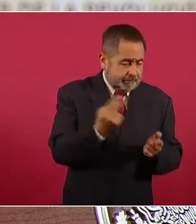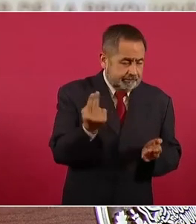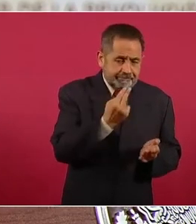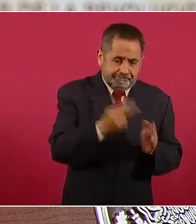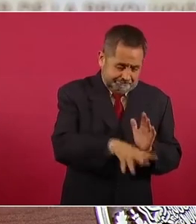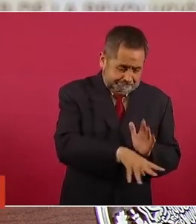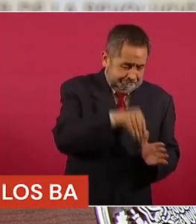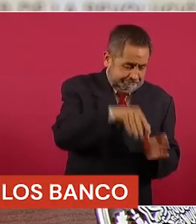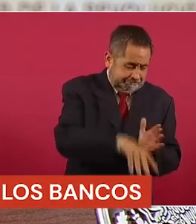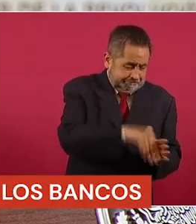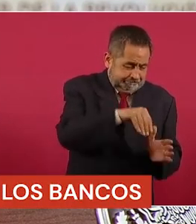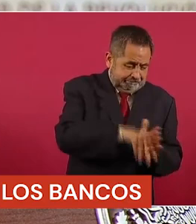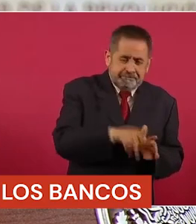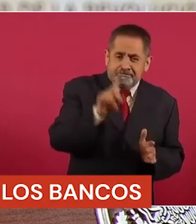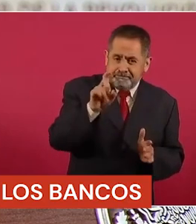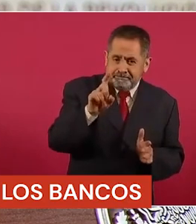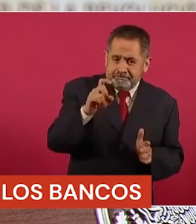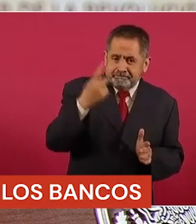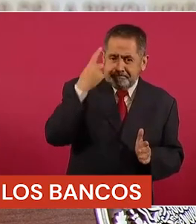se requieren